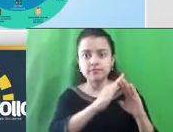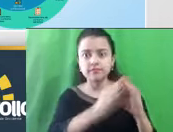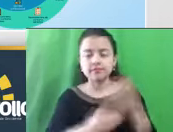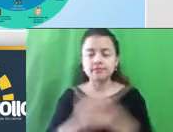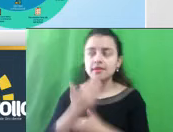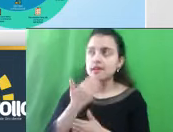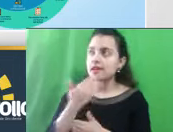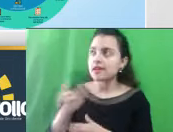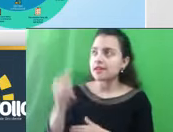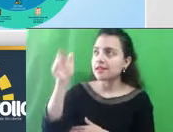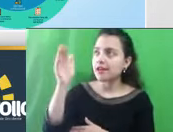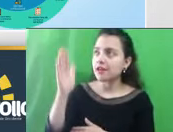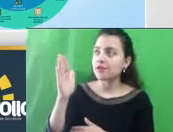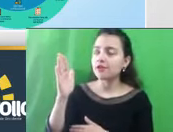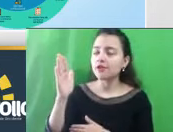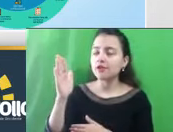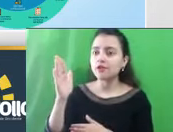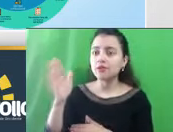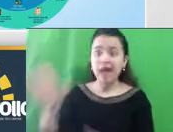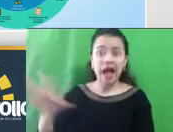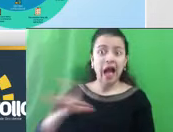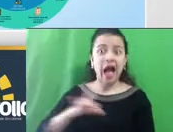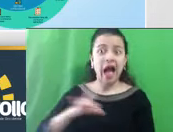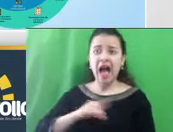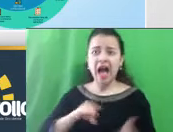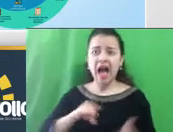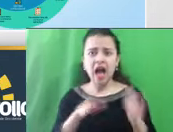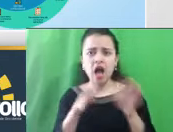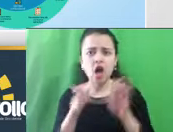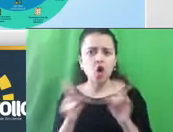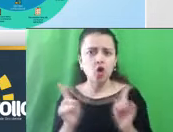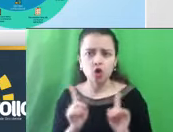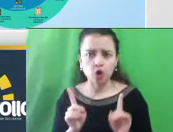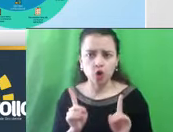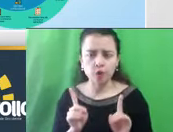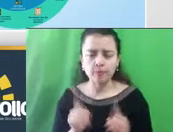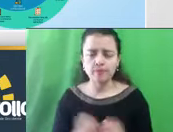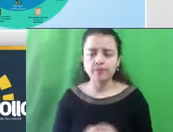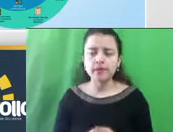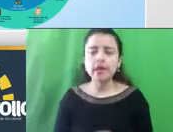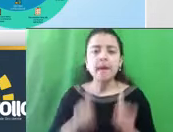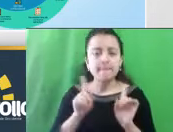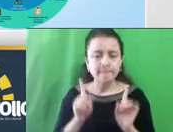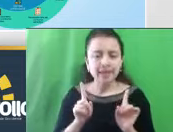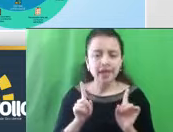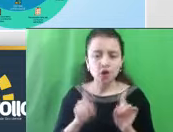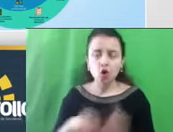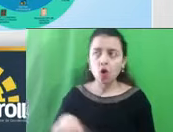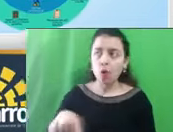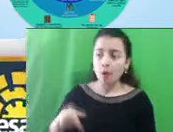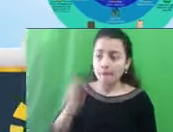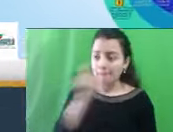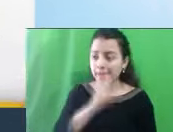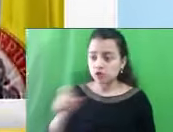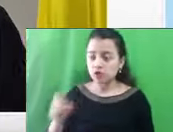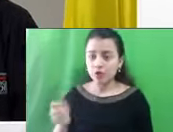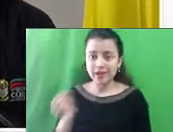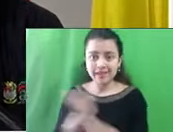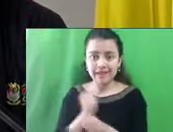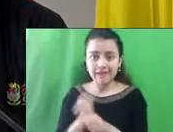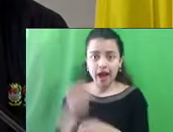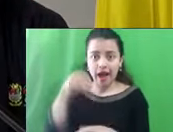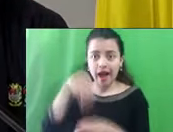fatales por COVID. Sí hemos tenido casos, pero todos los hemos podido afrontar con éxito, garantizando la